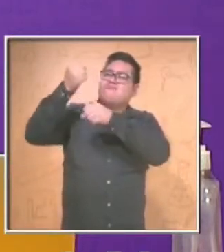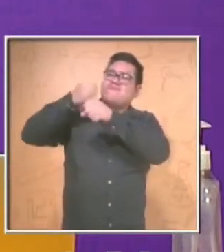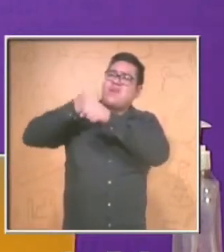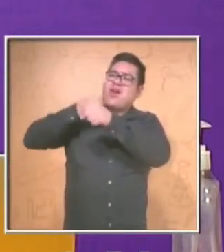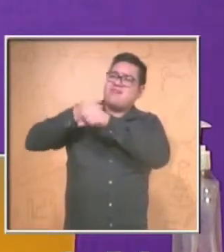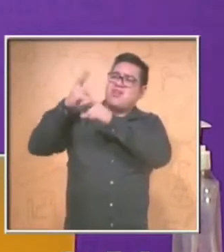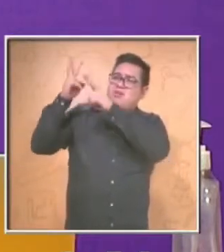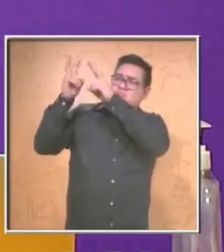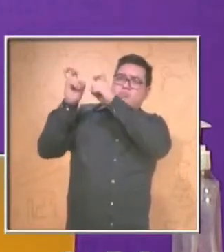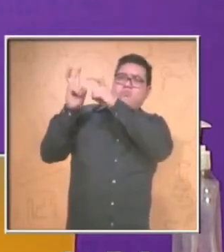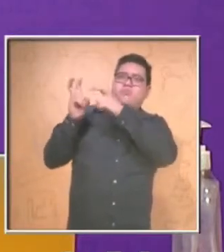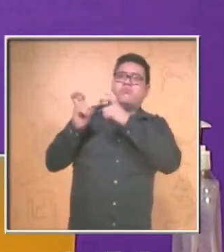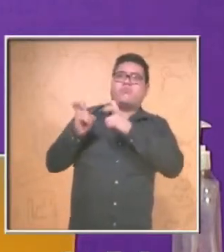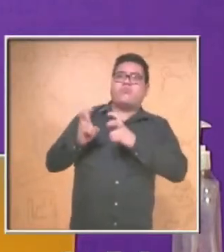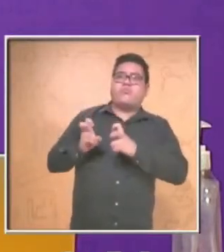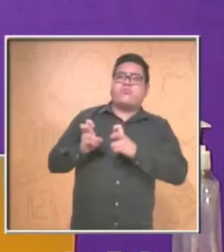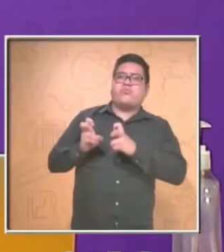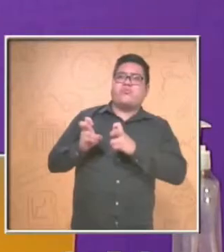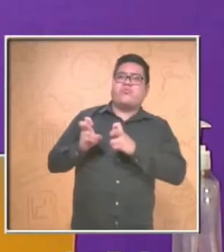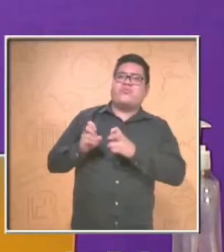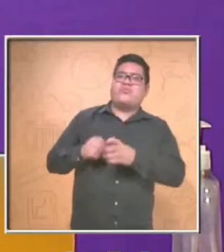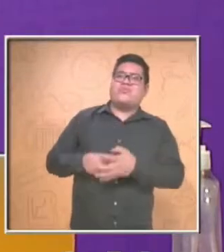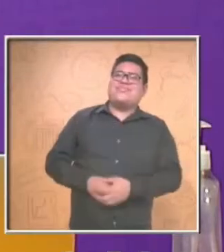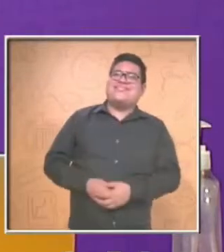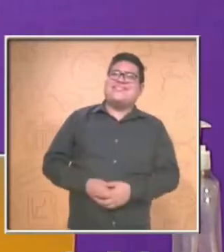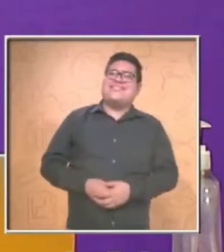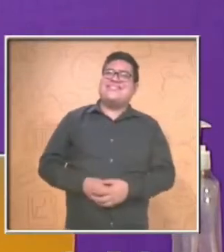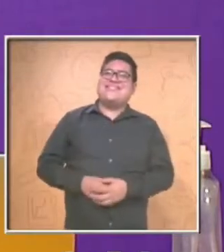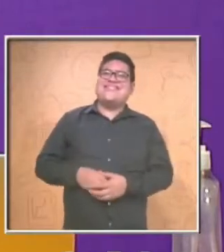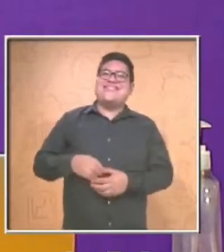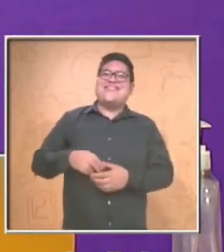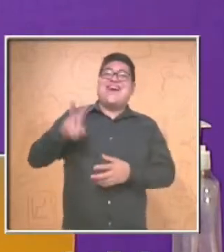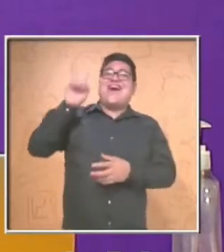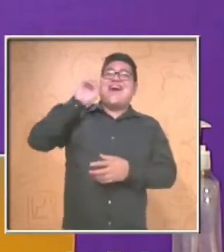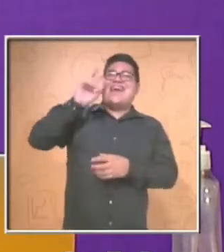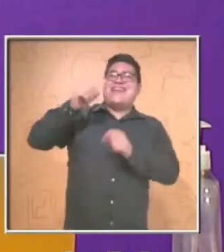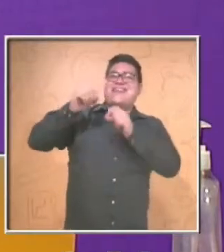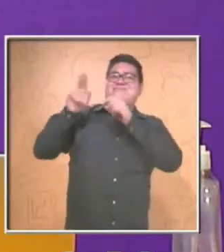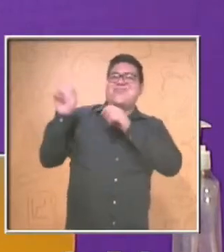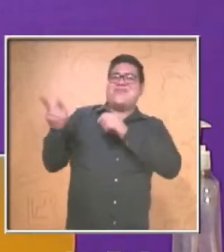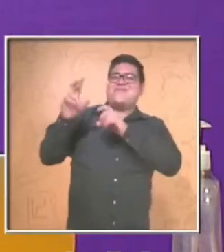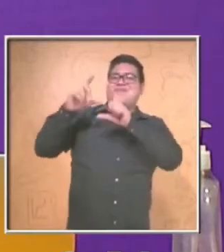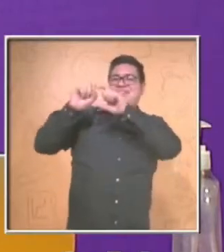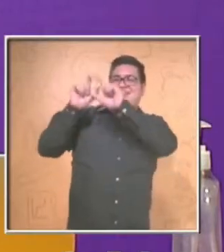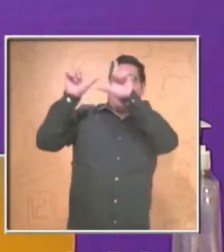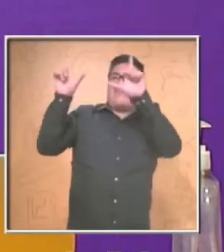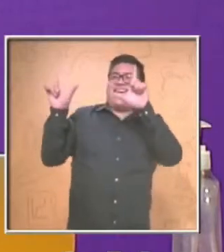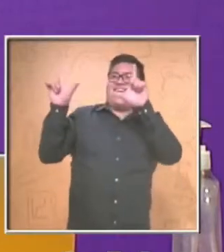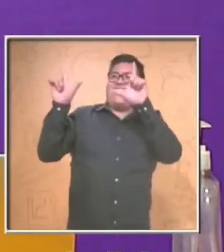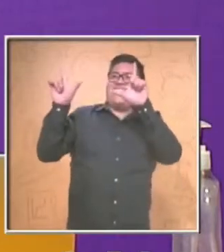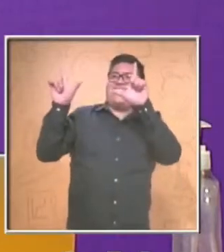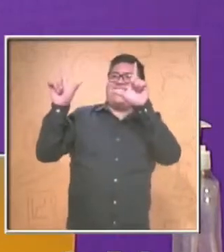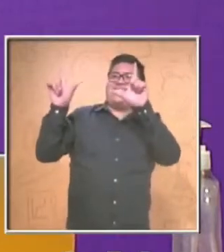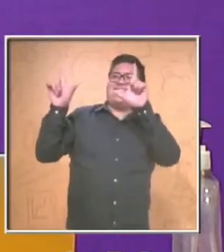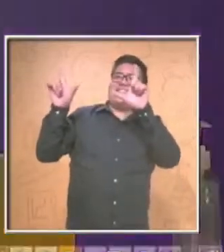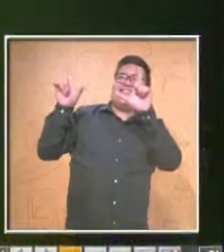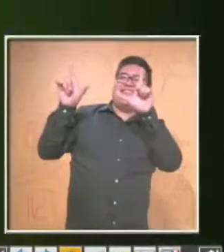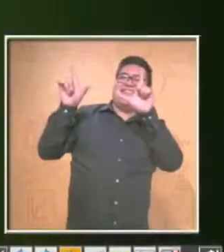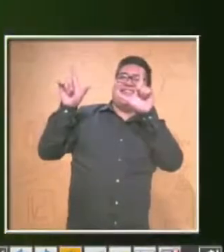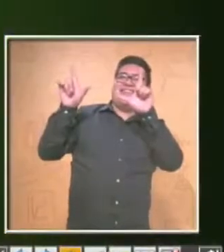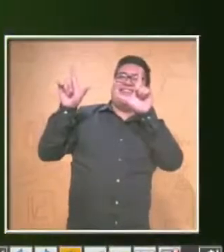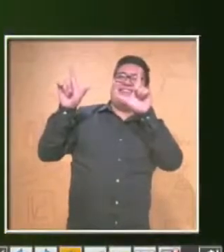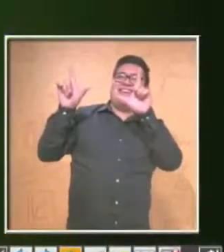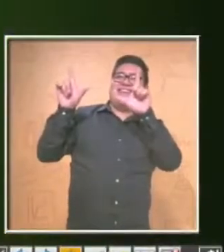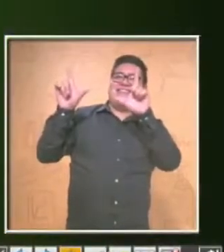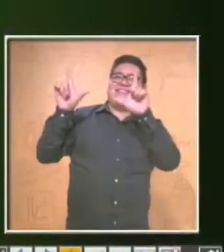puedas practicar estos contenidos. Voy a terminar con el reactivo para que lo puedan ver en pantalla. Por favor, pantalla completa, Jesús, para que me ayudes con